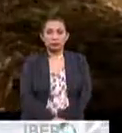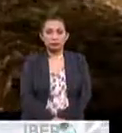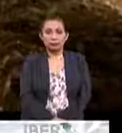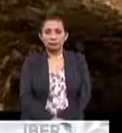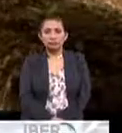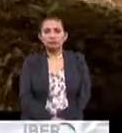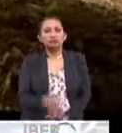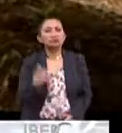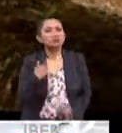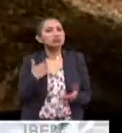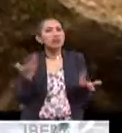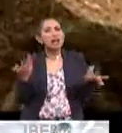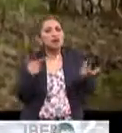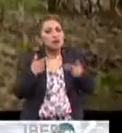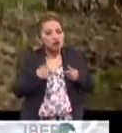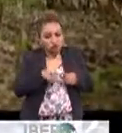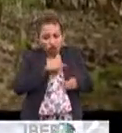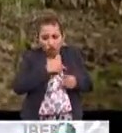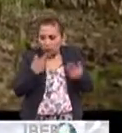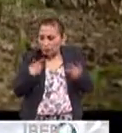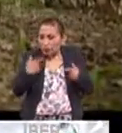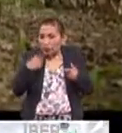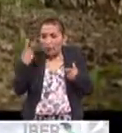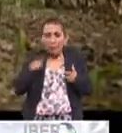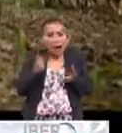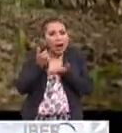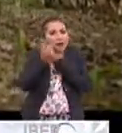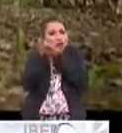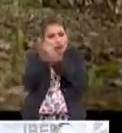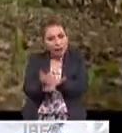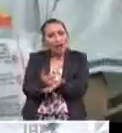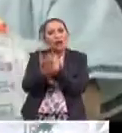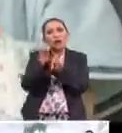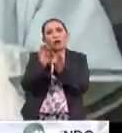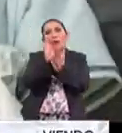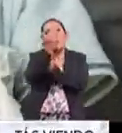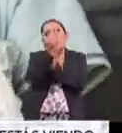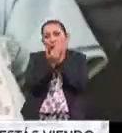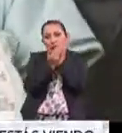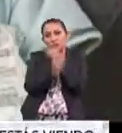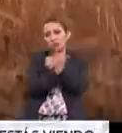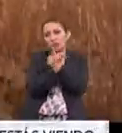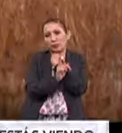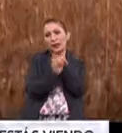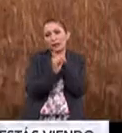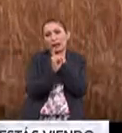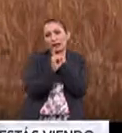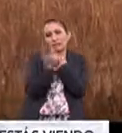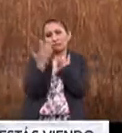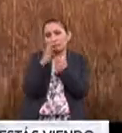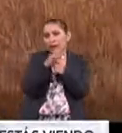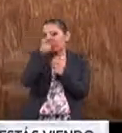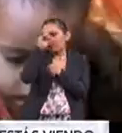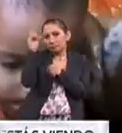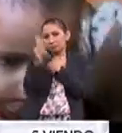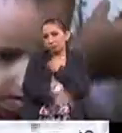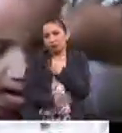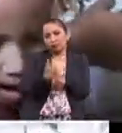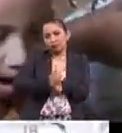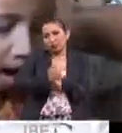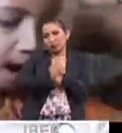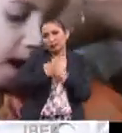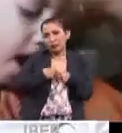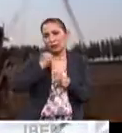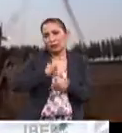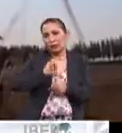¿Qué podríamos hacer las personas comunes para contribuir a reducir estos problemas que son de los más grandes que aquejan a la